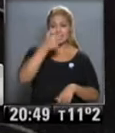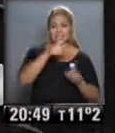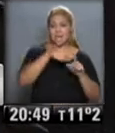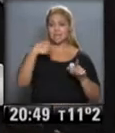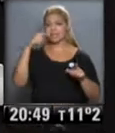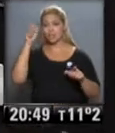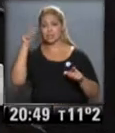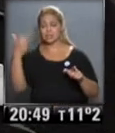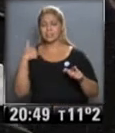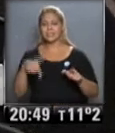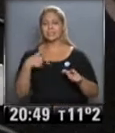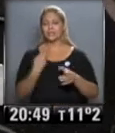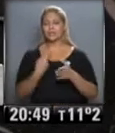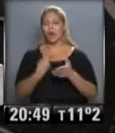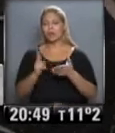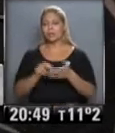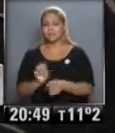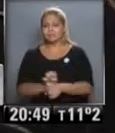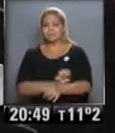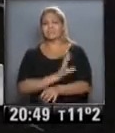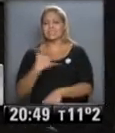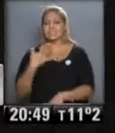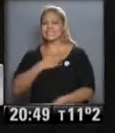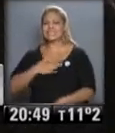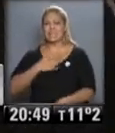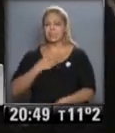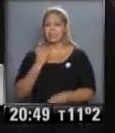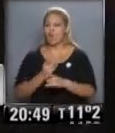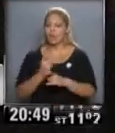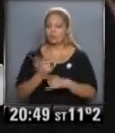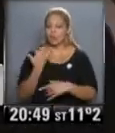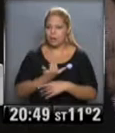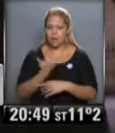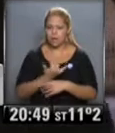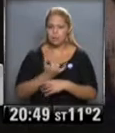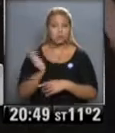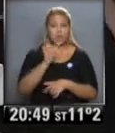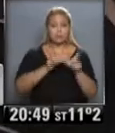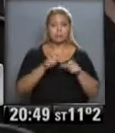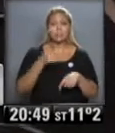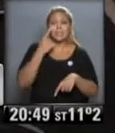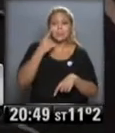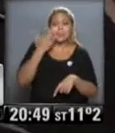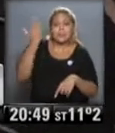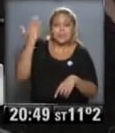de volver a emocionar un poco, ¿no? Es un sentimiento recurrente que tenemos todos aquellos que...